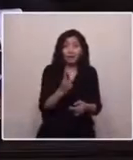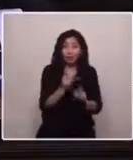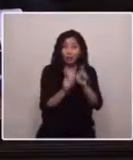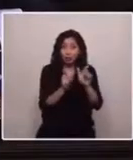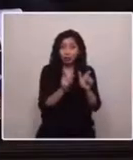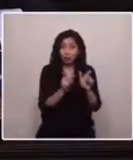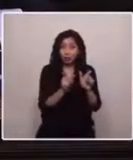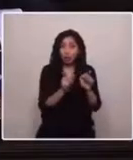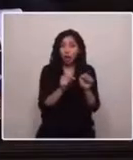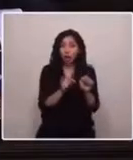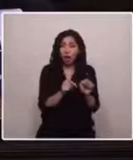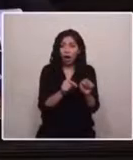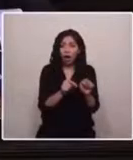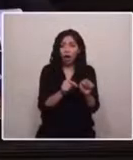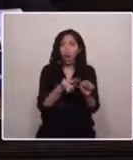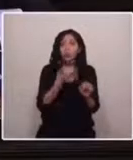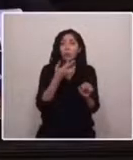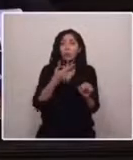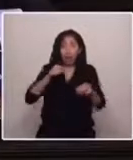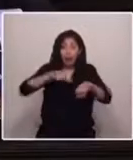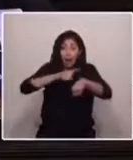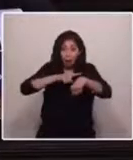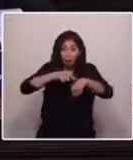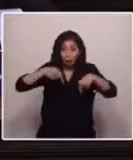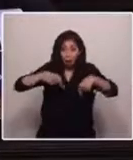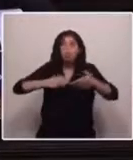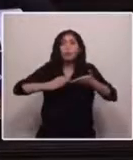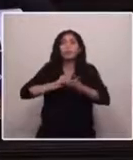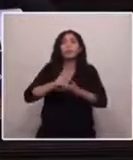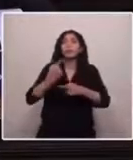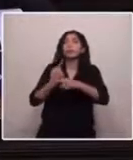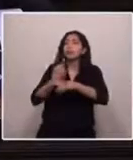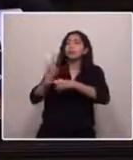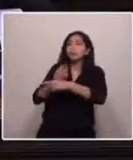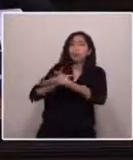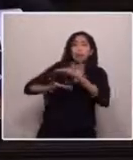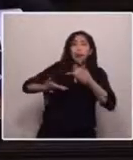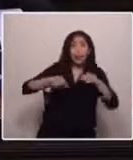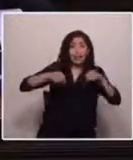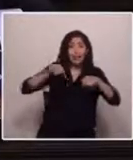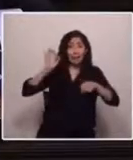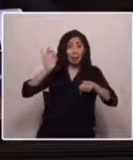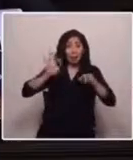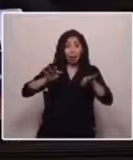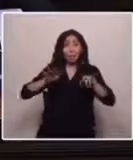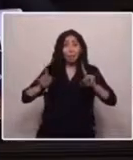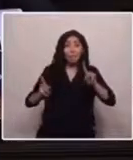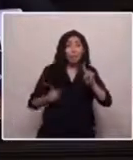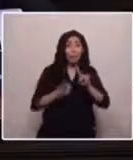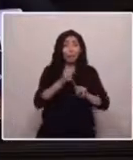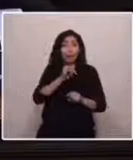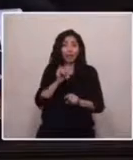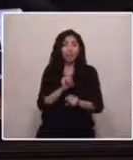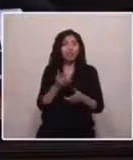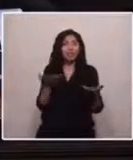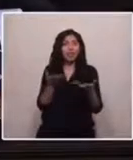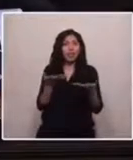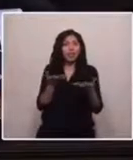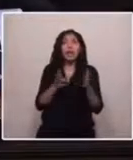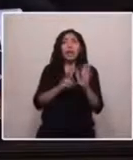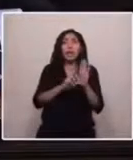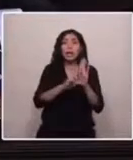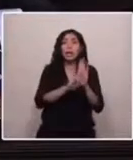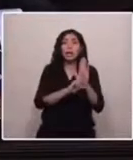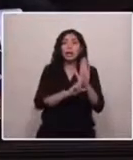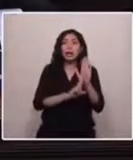momento vamos a empezar a discutir en el pleno que por primera vez ansias y me vas